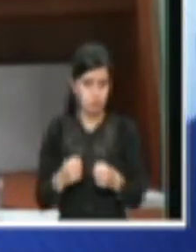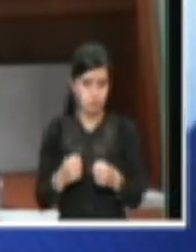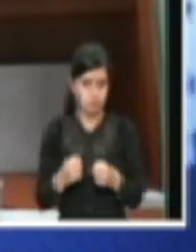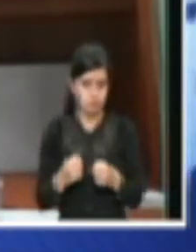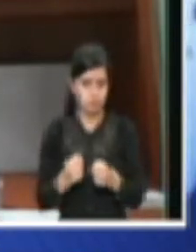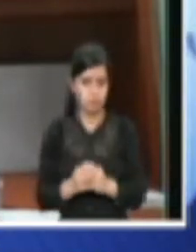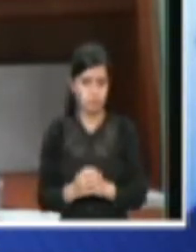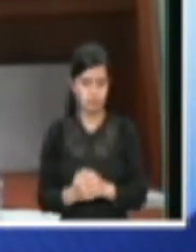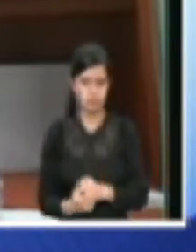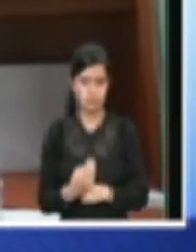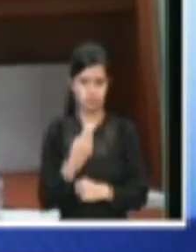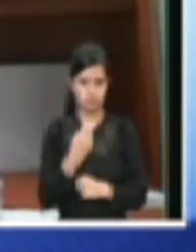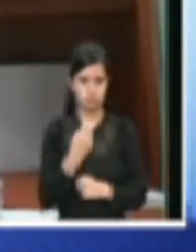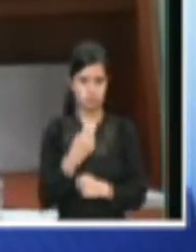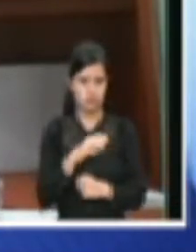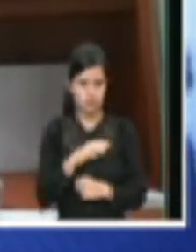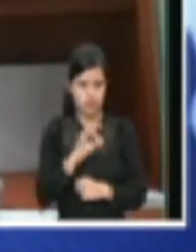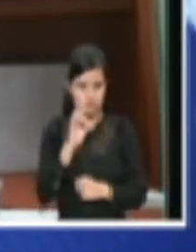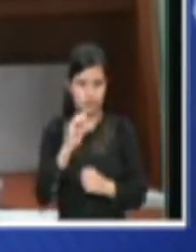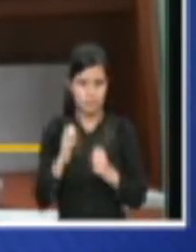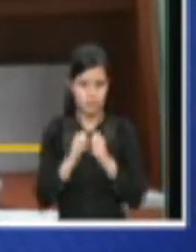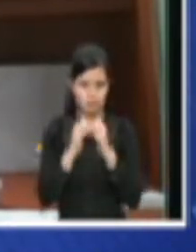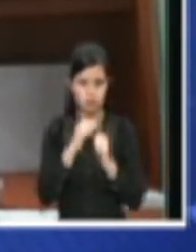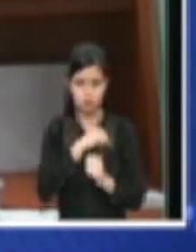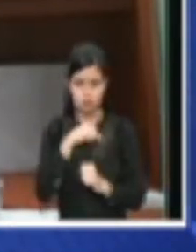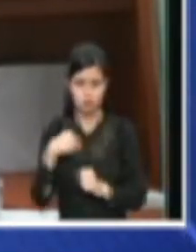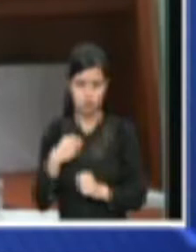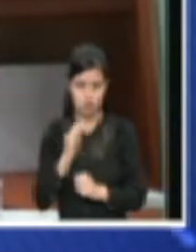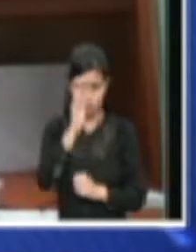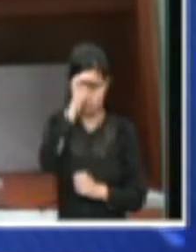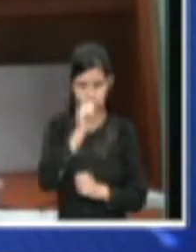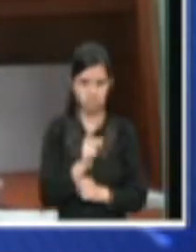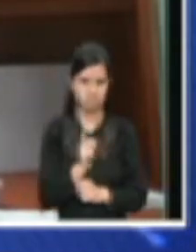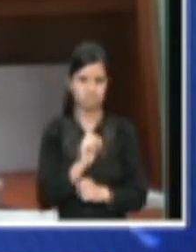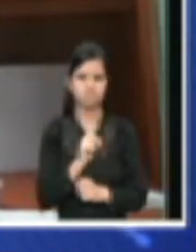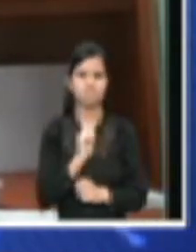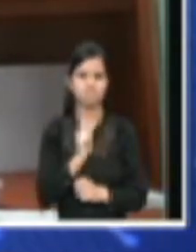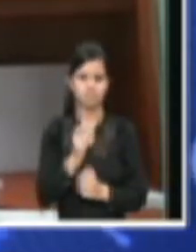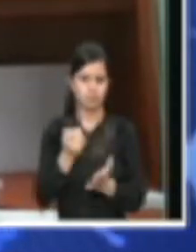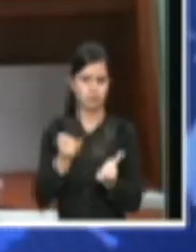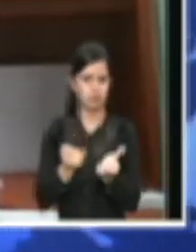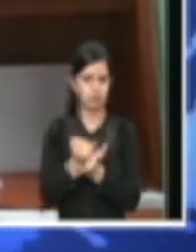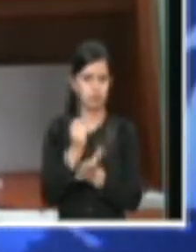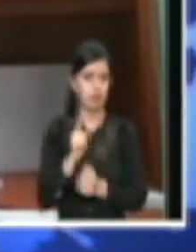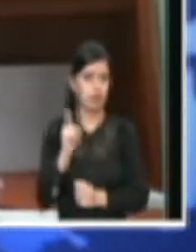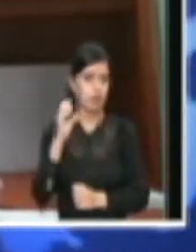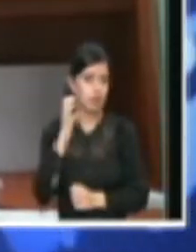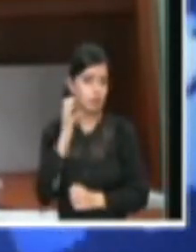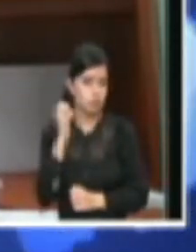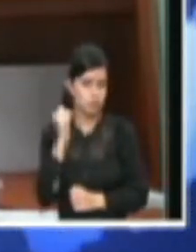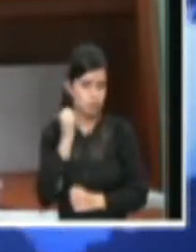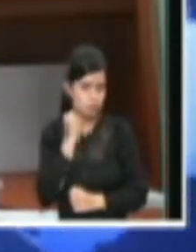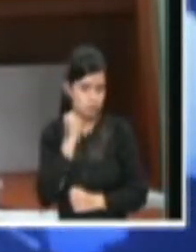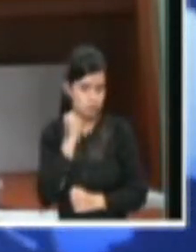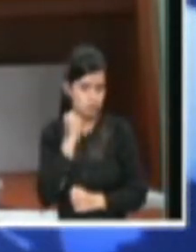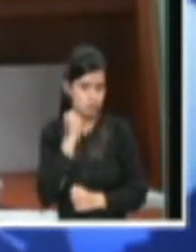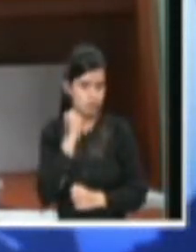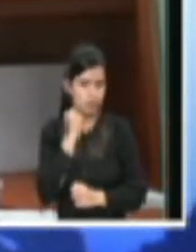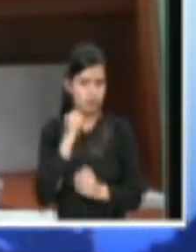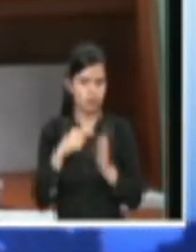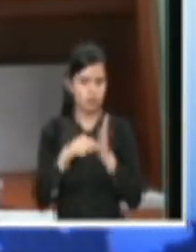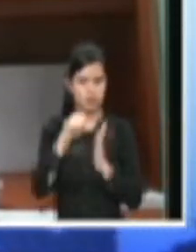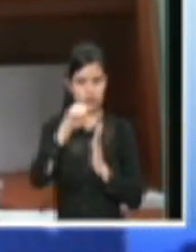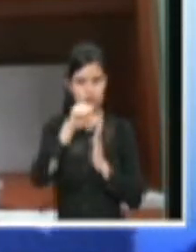La discusión gira en torno a la sanción. ¿Qué sanción aplica a esa infracción? Y hay una